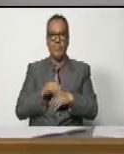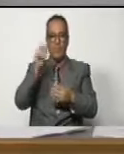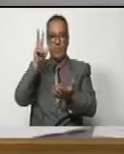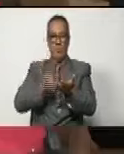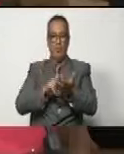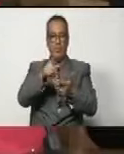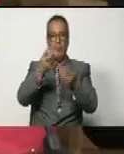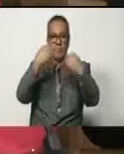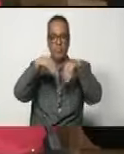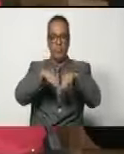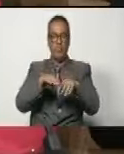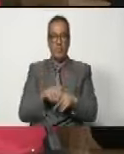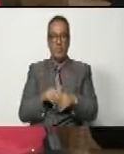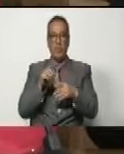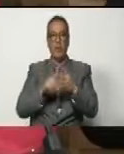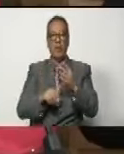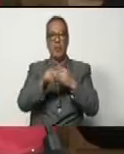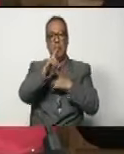Aprobado. Siguiente.